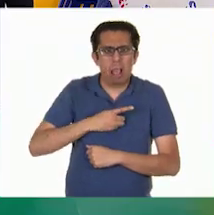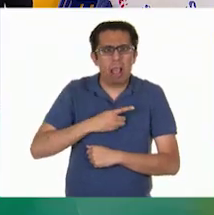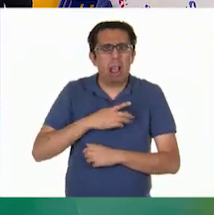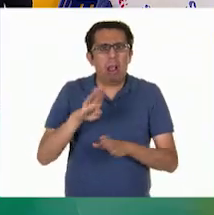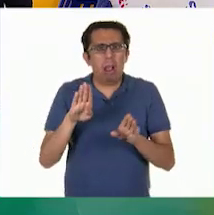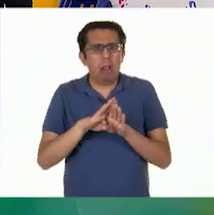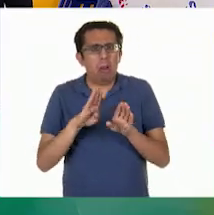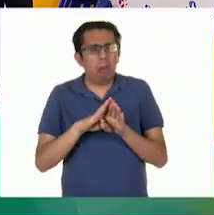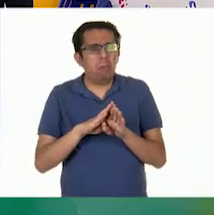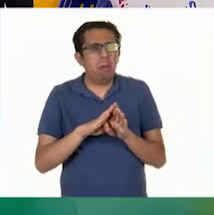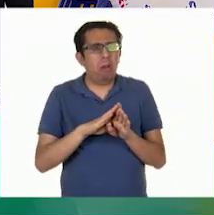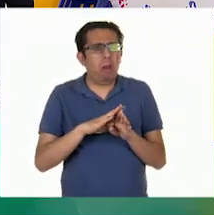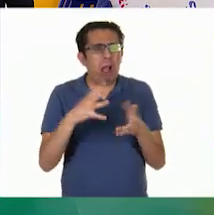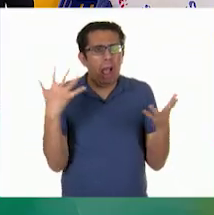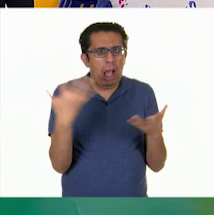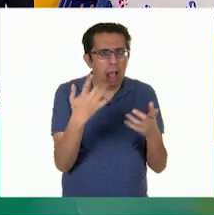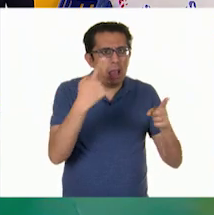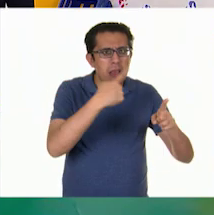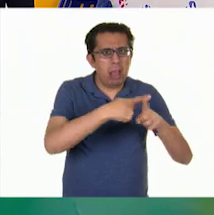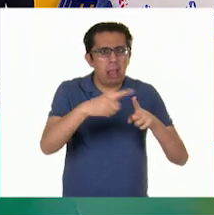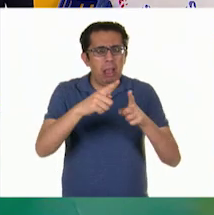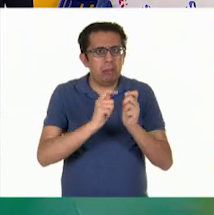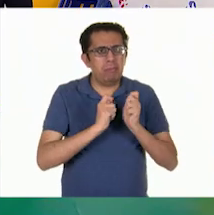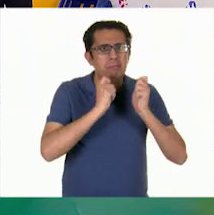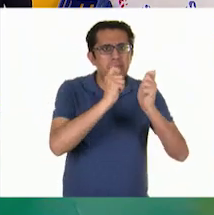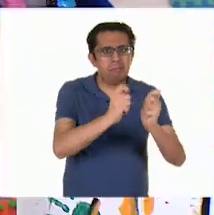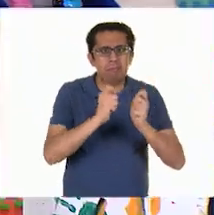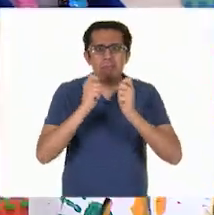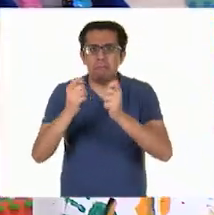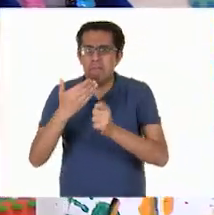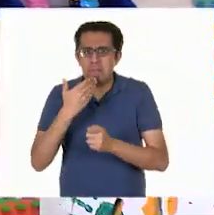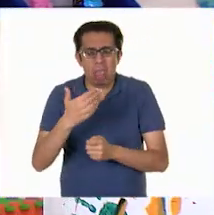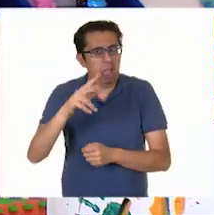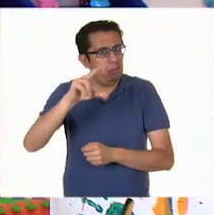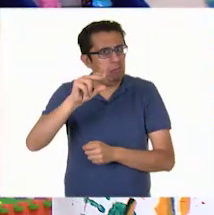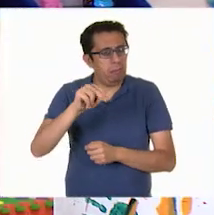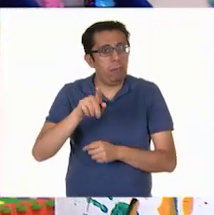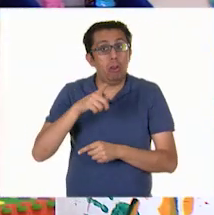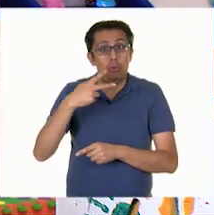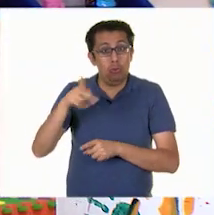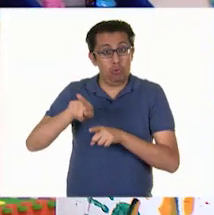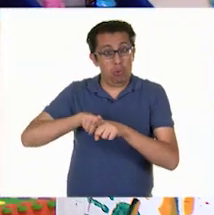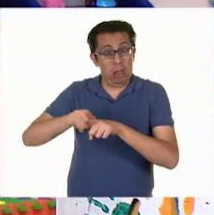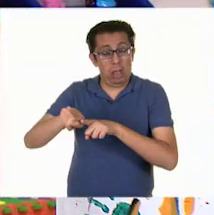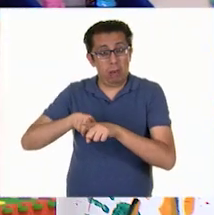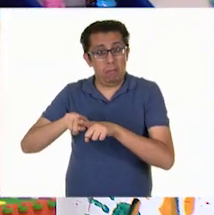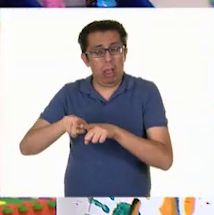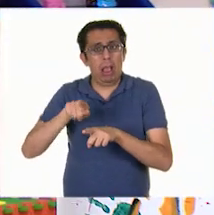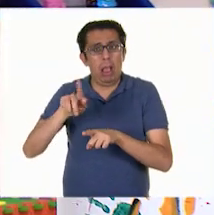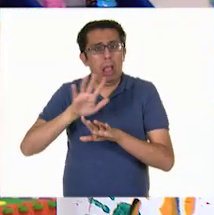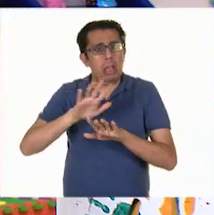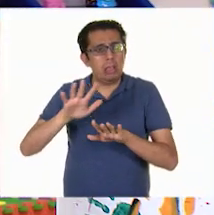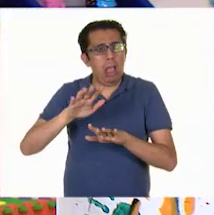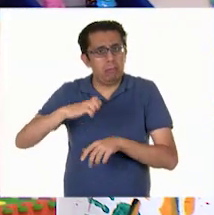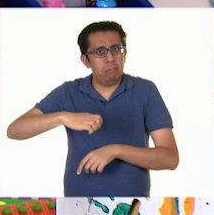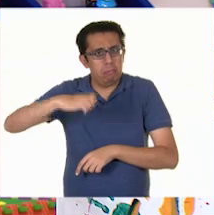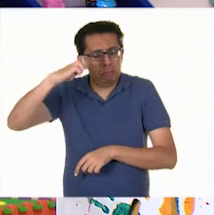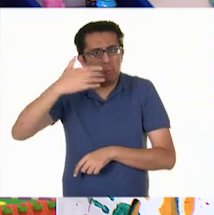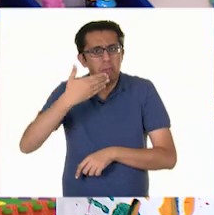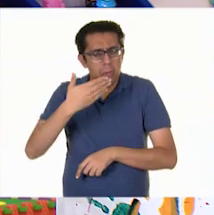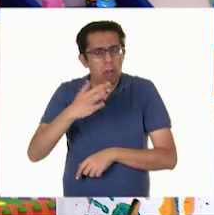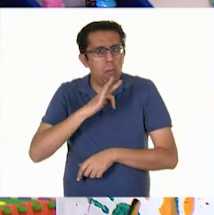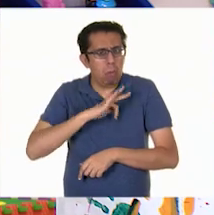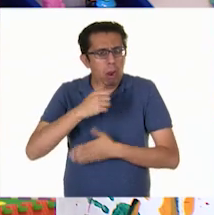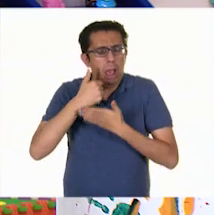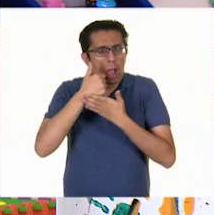reparten bien las tareas. Pues sí, la hermana de Bethany ya tiene edad suficiente, podría ayudar a